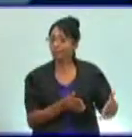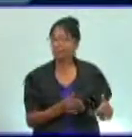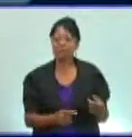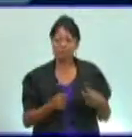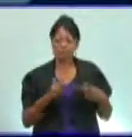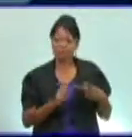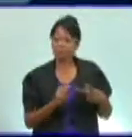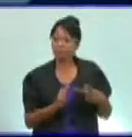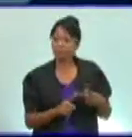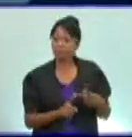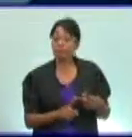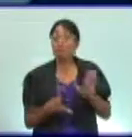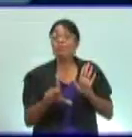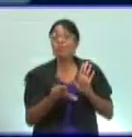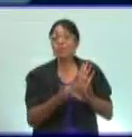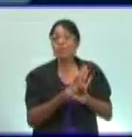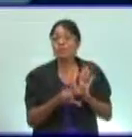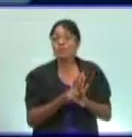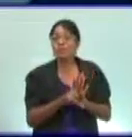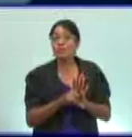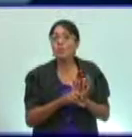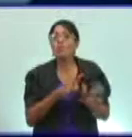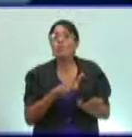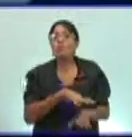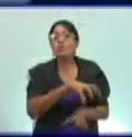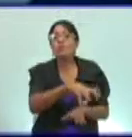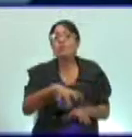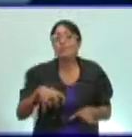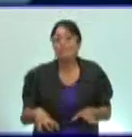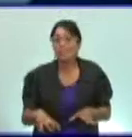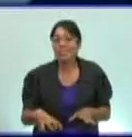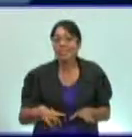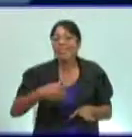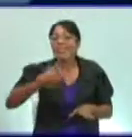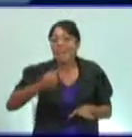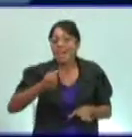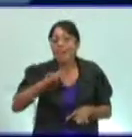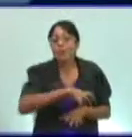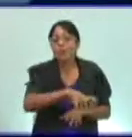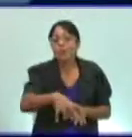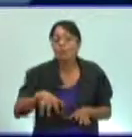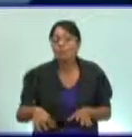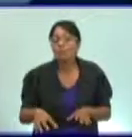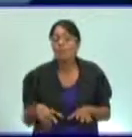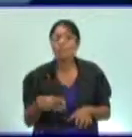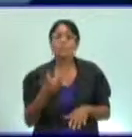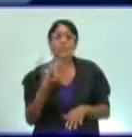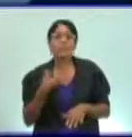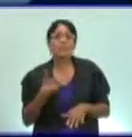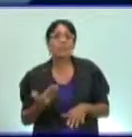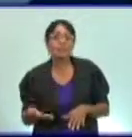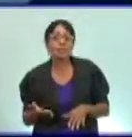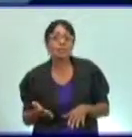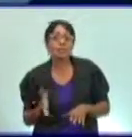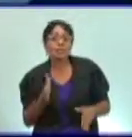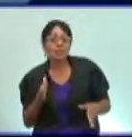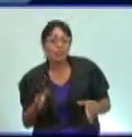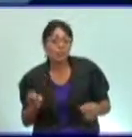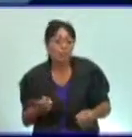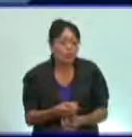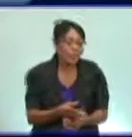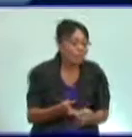zonalidad y la azonalidad. Se manifiesta en la desigual distribución de la radiación